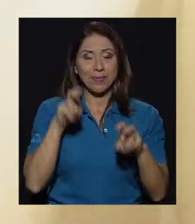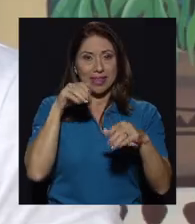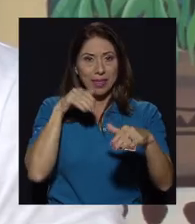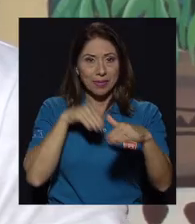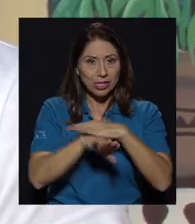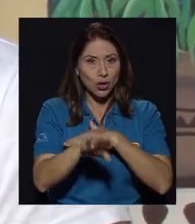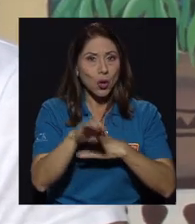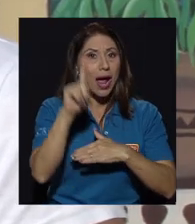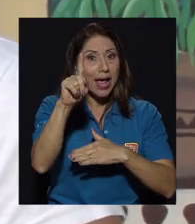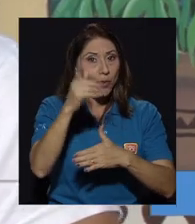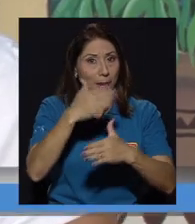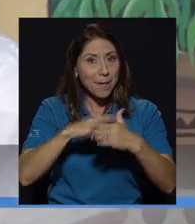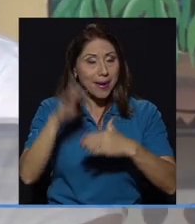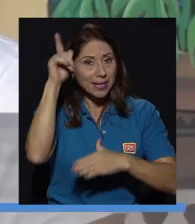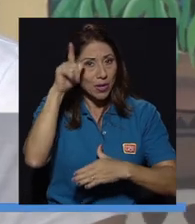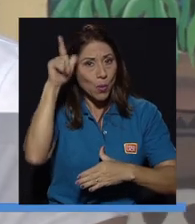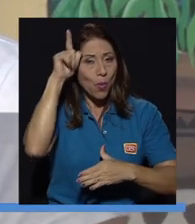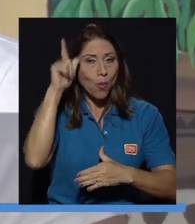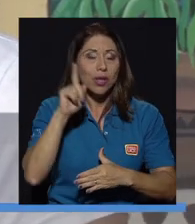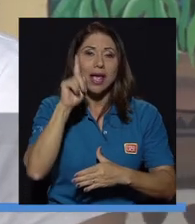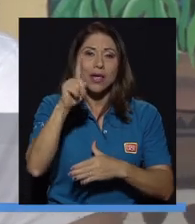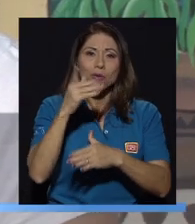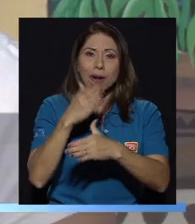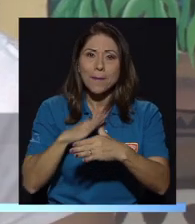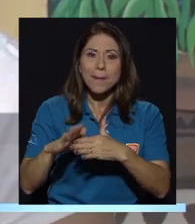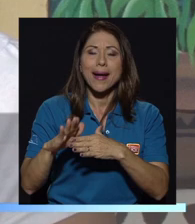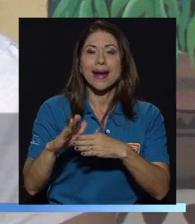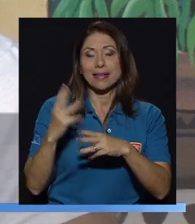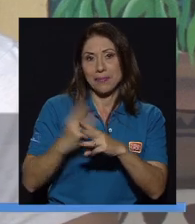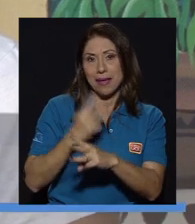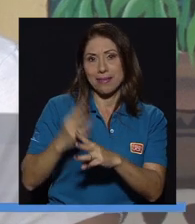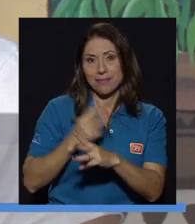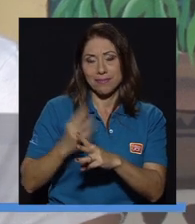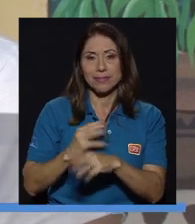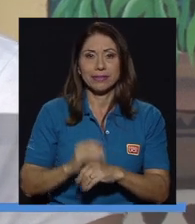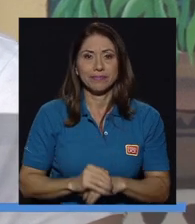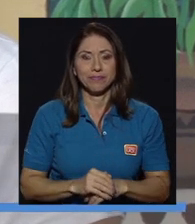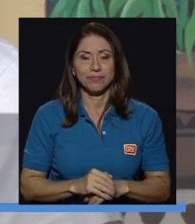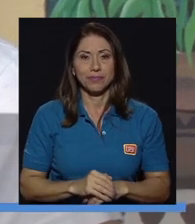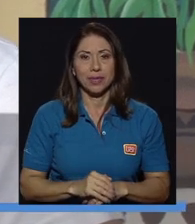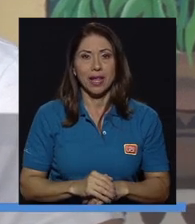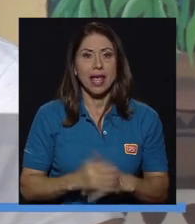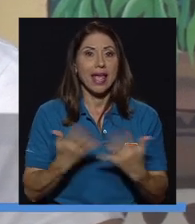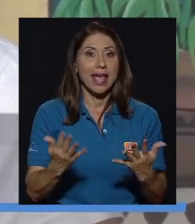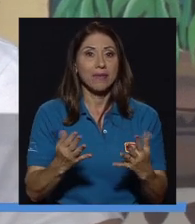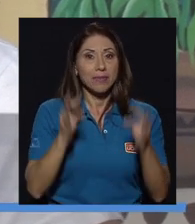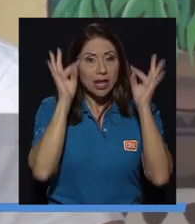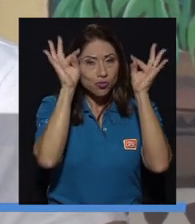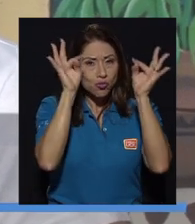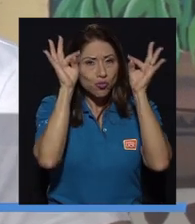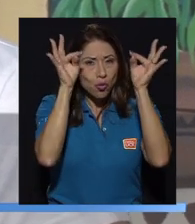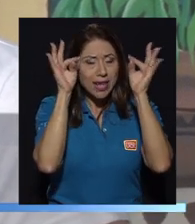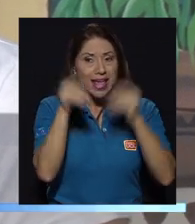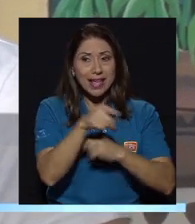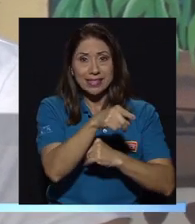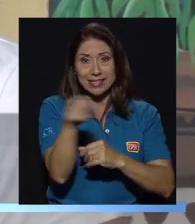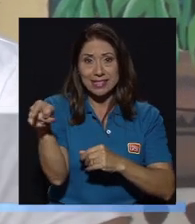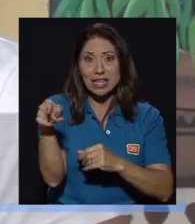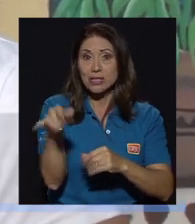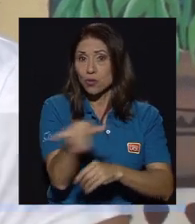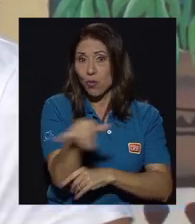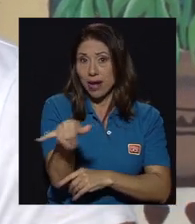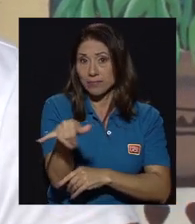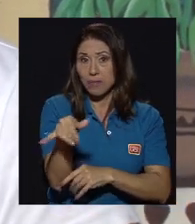admisión había una parte lógica y una parte comprensión matemática. Y en las tutorías igual, era